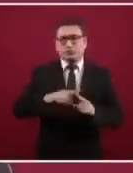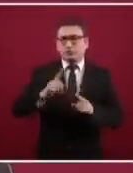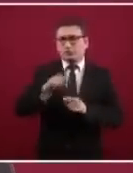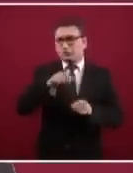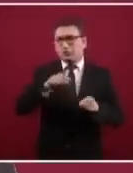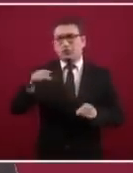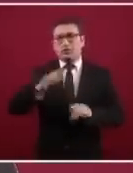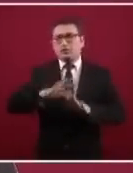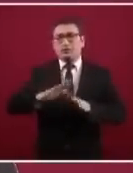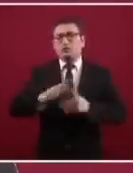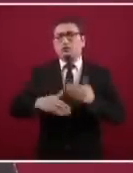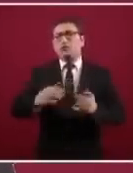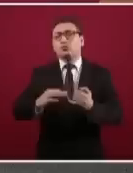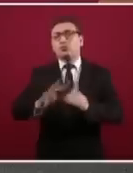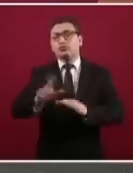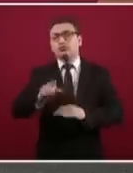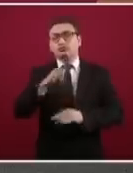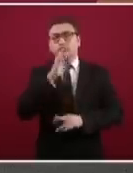resolver sobre este asunto.